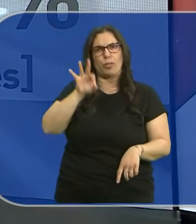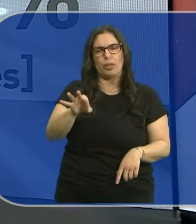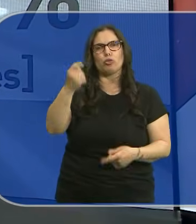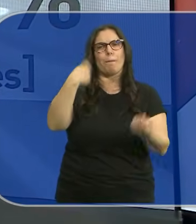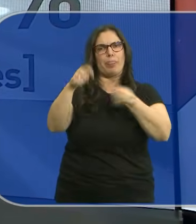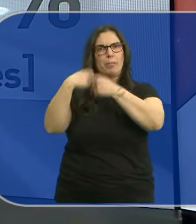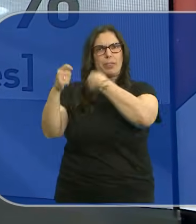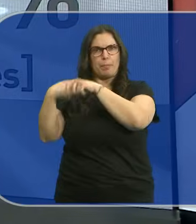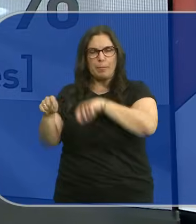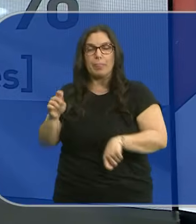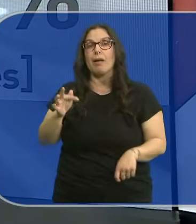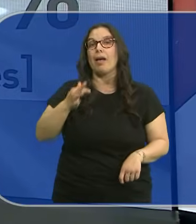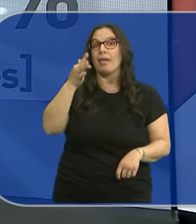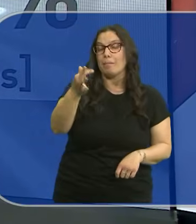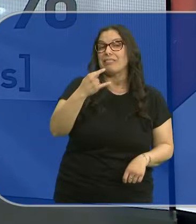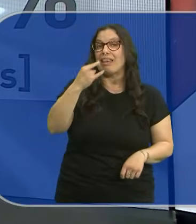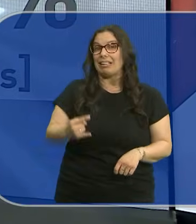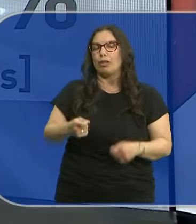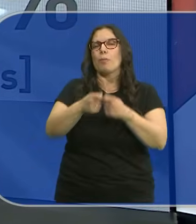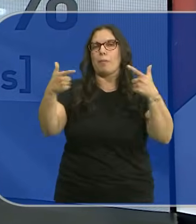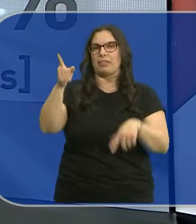Se venden más coches y cada vez más